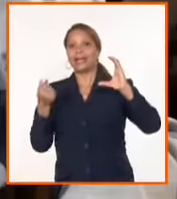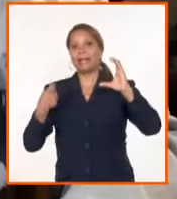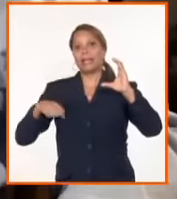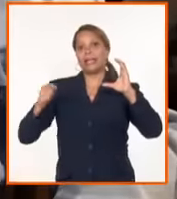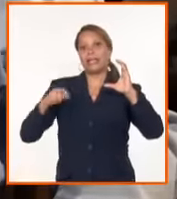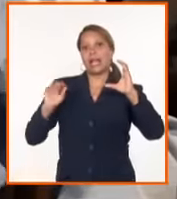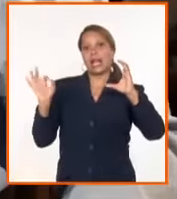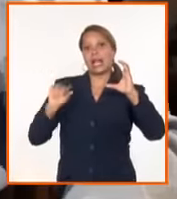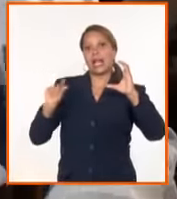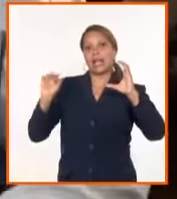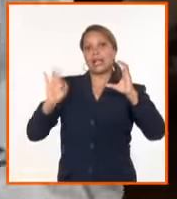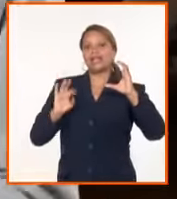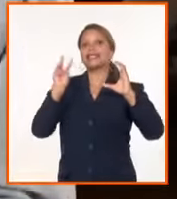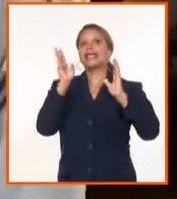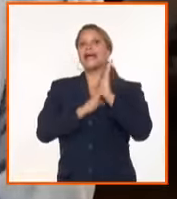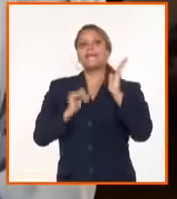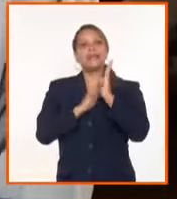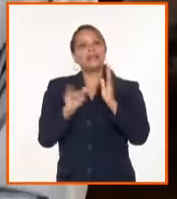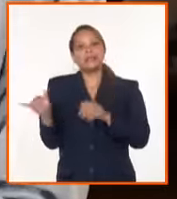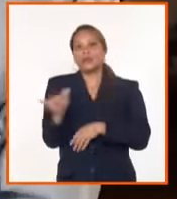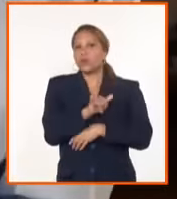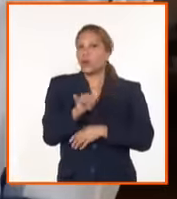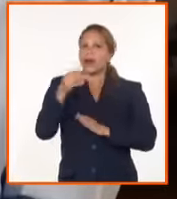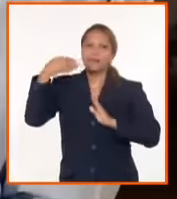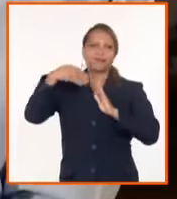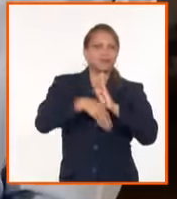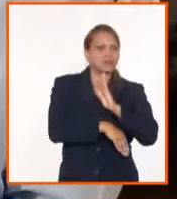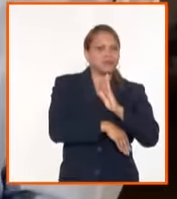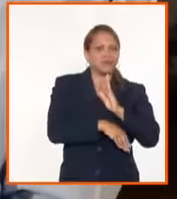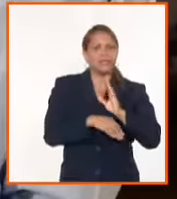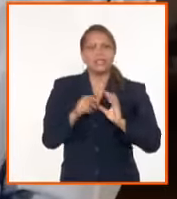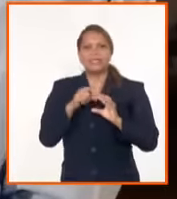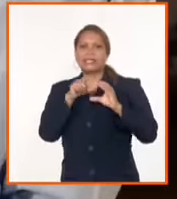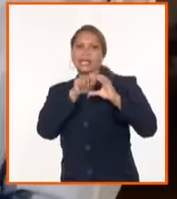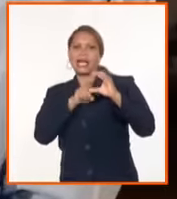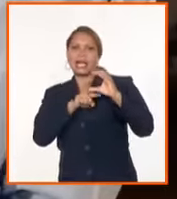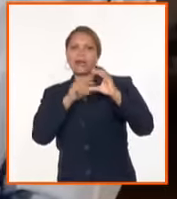entonces a los 3 meses estamos igualitos en la relación